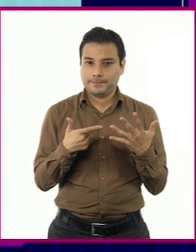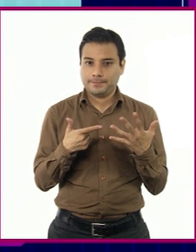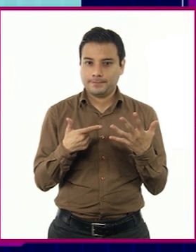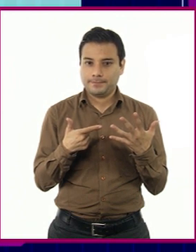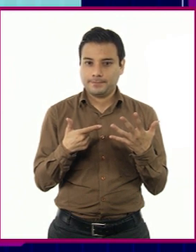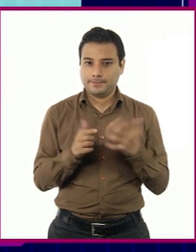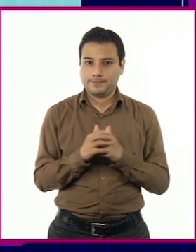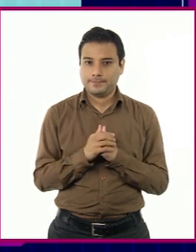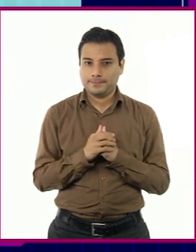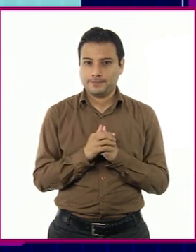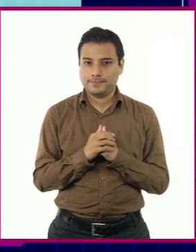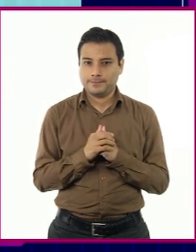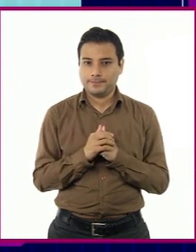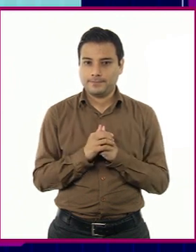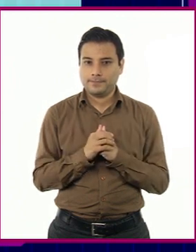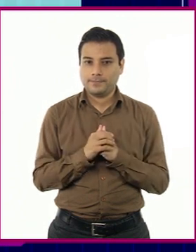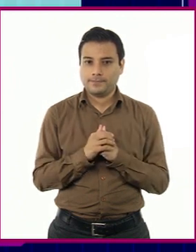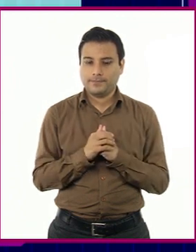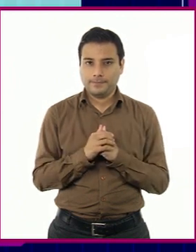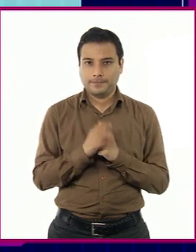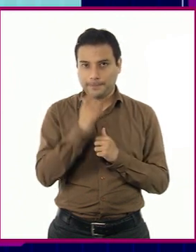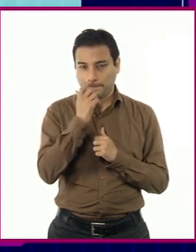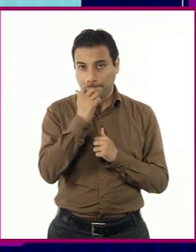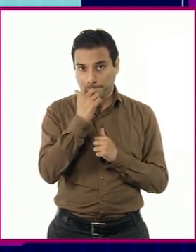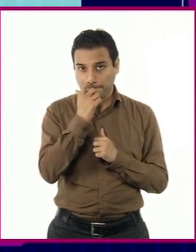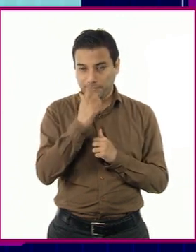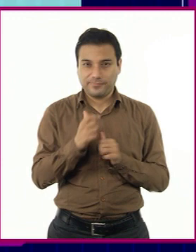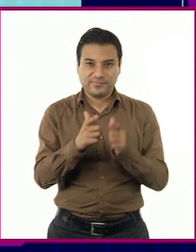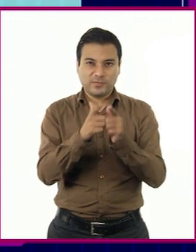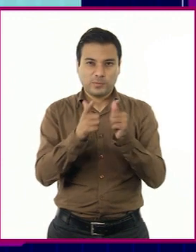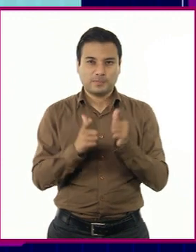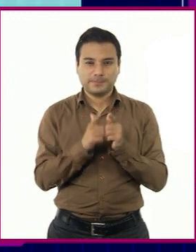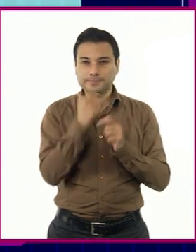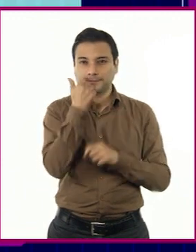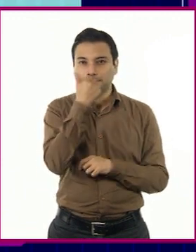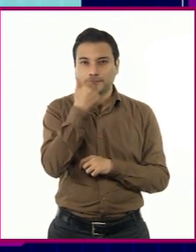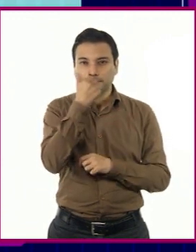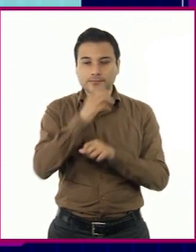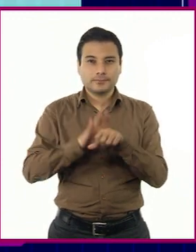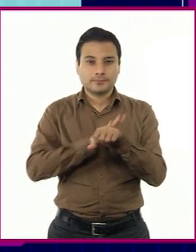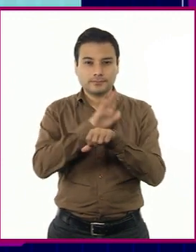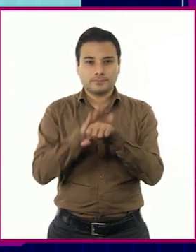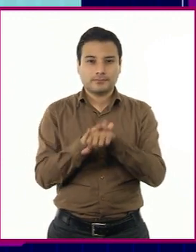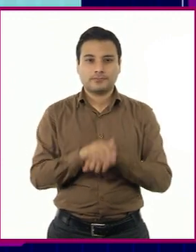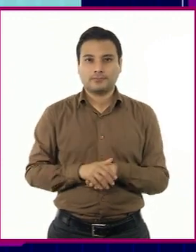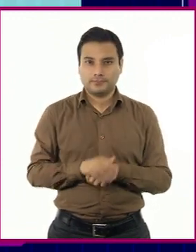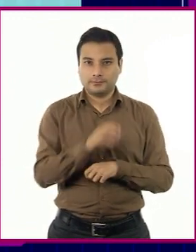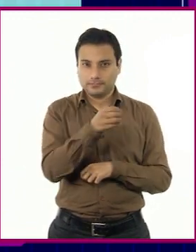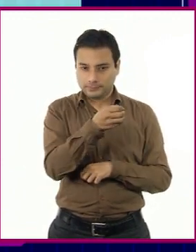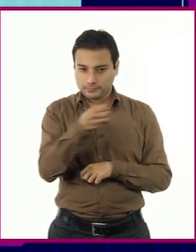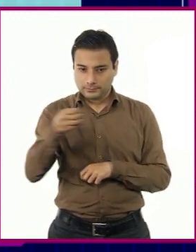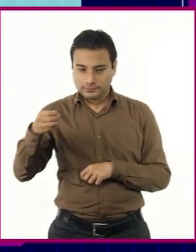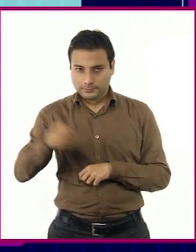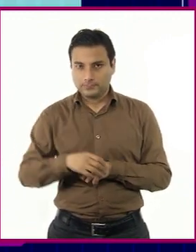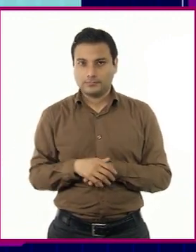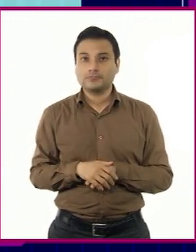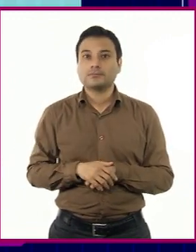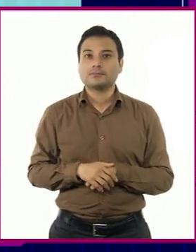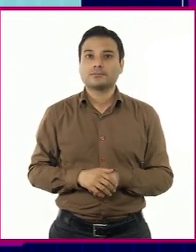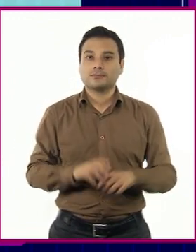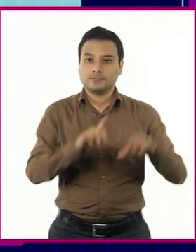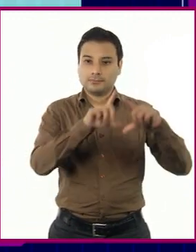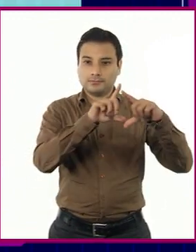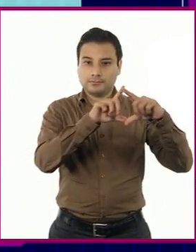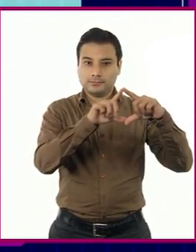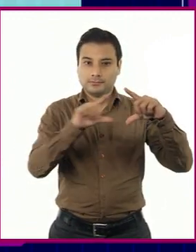de las calificaciones obtenidas por el grupo del profesor Juan, ordenamos los datos de manera decreciente.